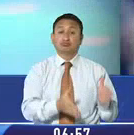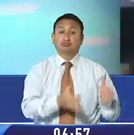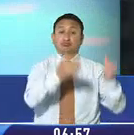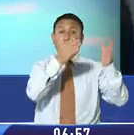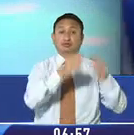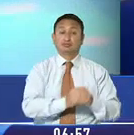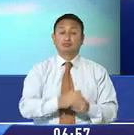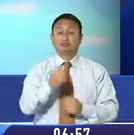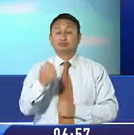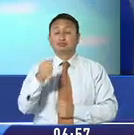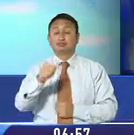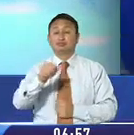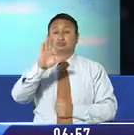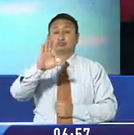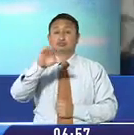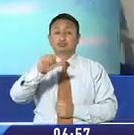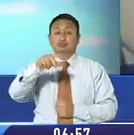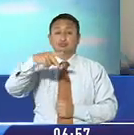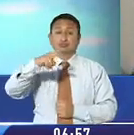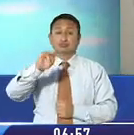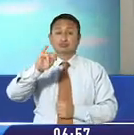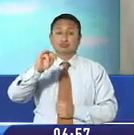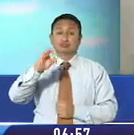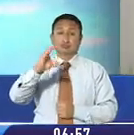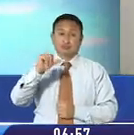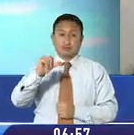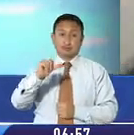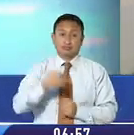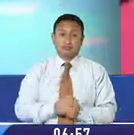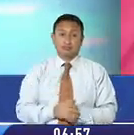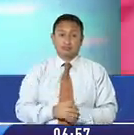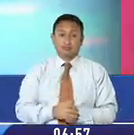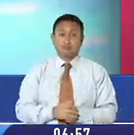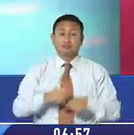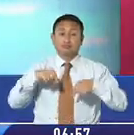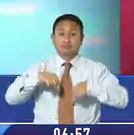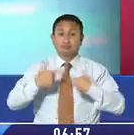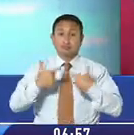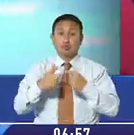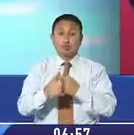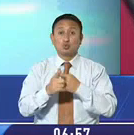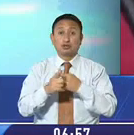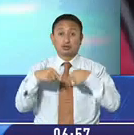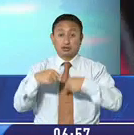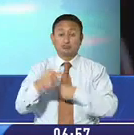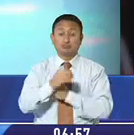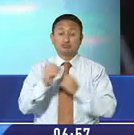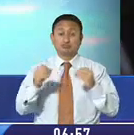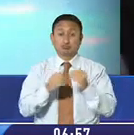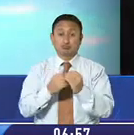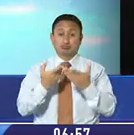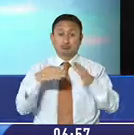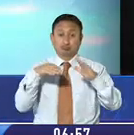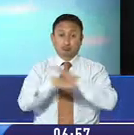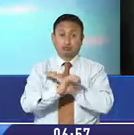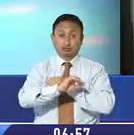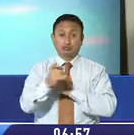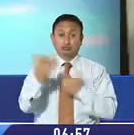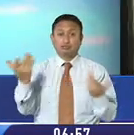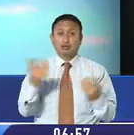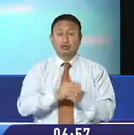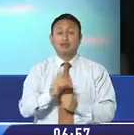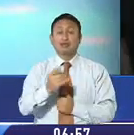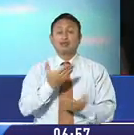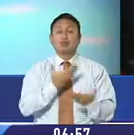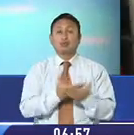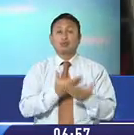Prisca, centro norte de Quito, la noche de este martes. Y es que a través de un acto urgente se allanó las oficinas. El objetivo, recabar evidencia